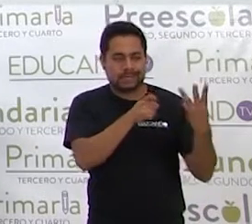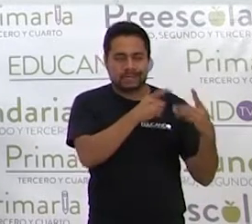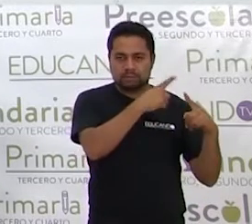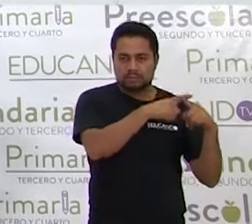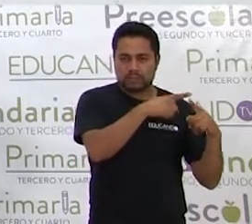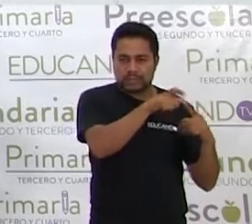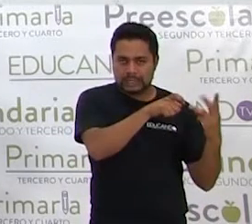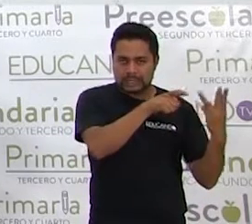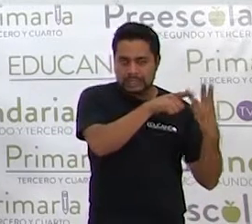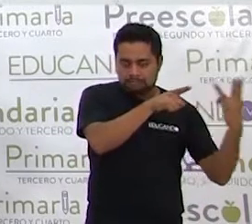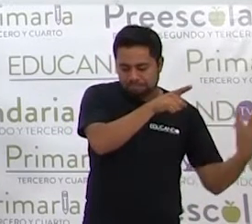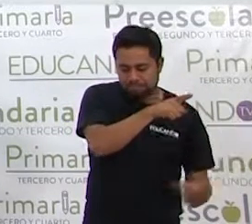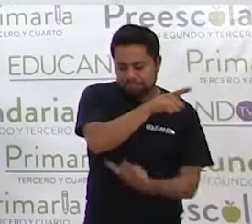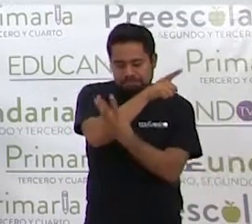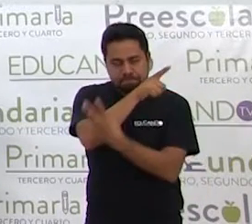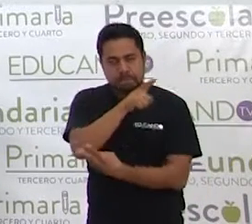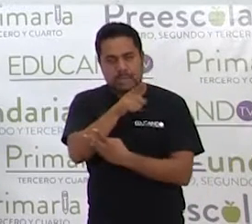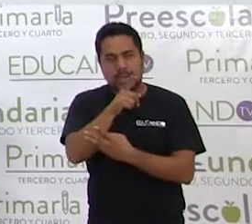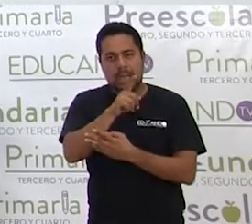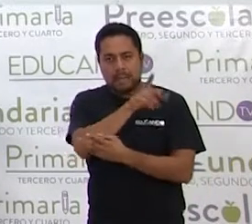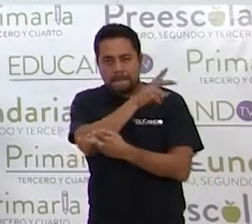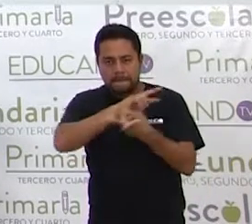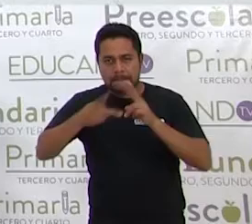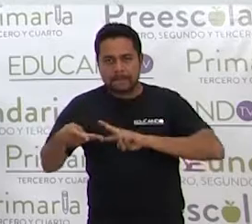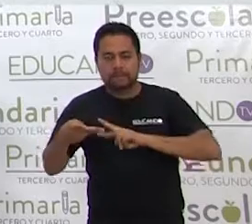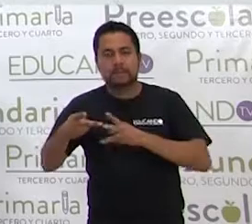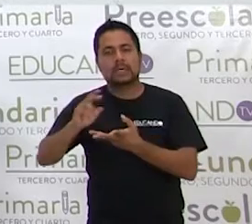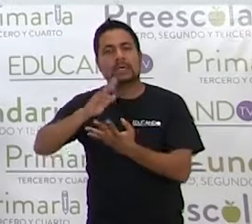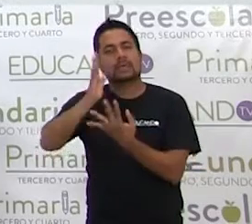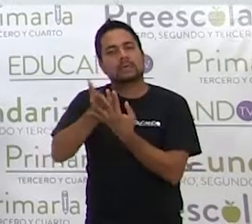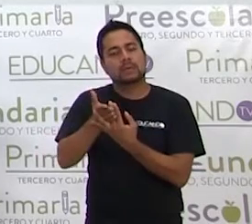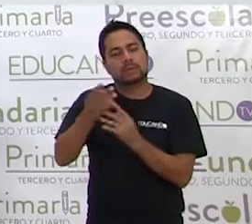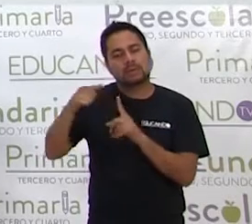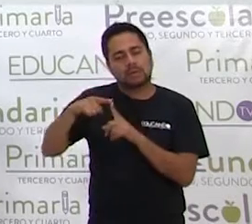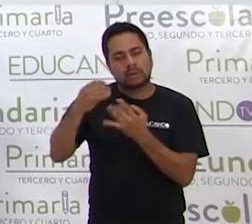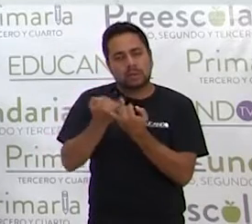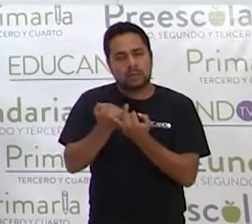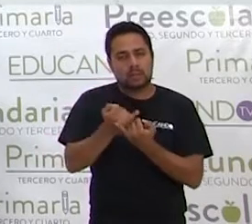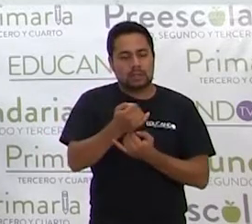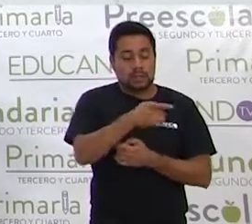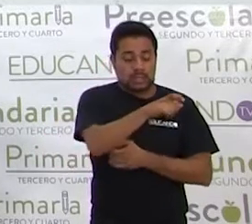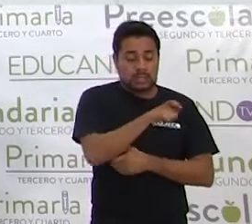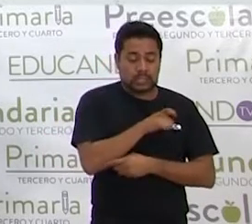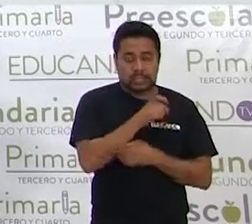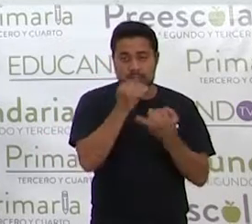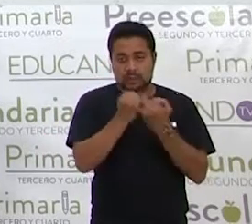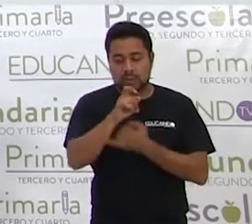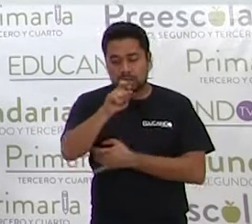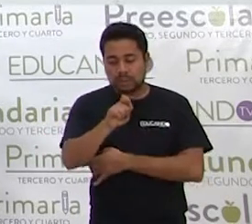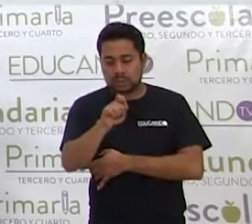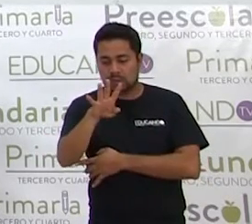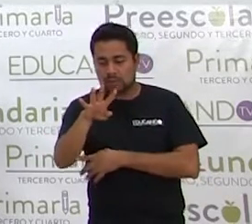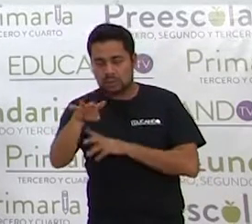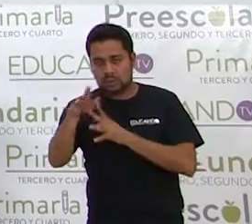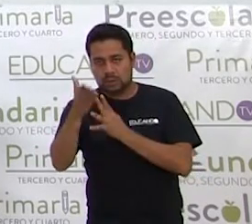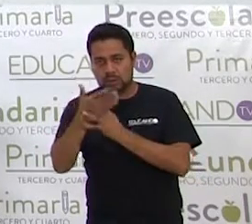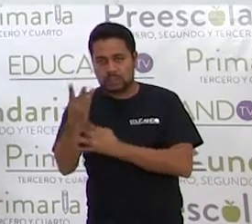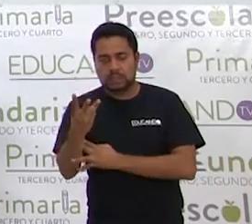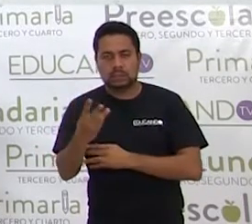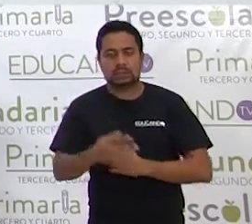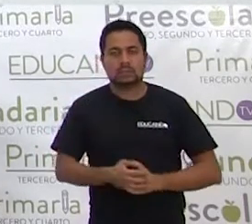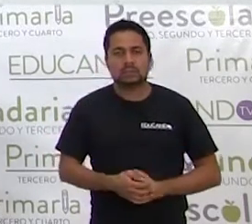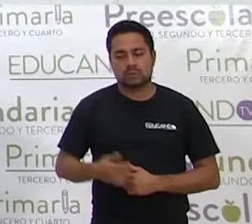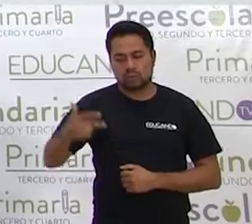y lo pasamos dividiendo entonces esto es igual x igual a 24 entre